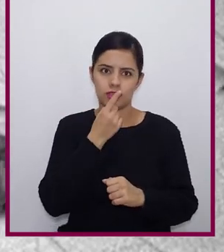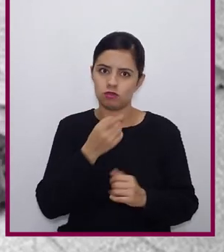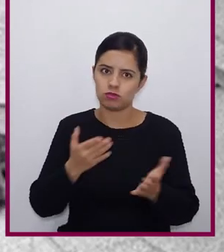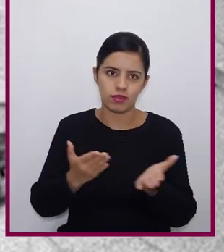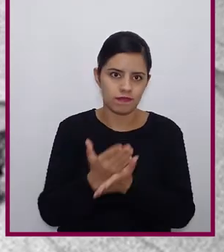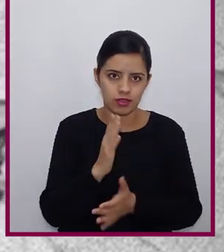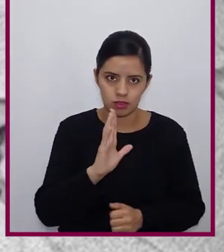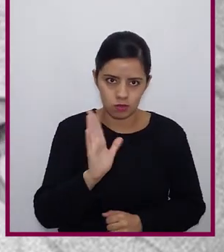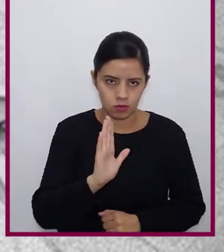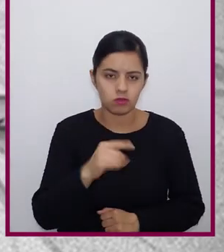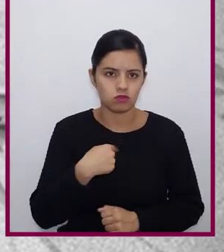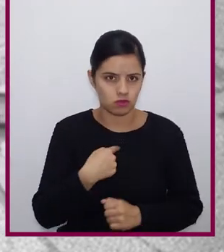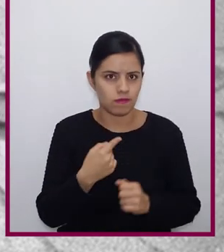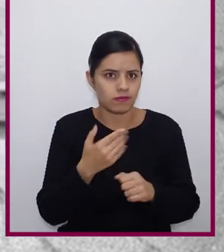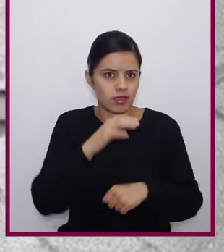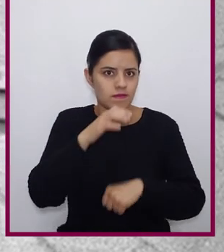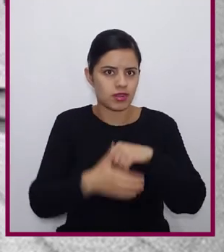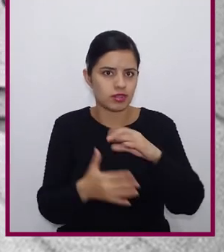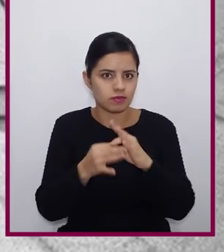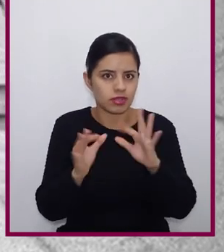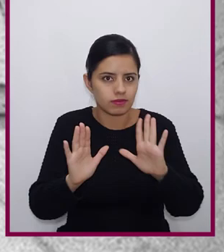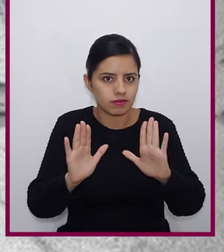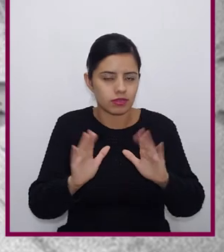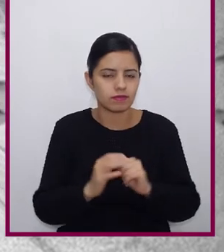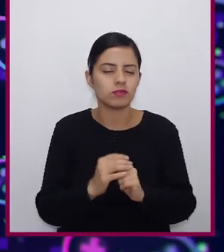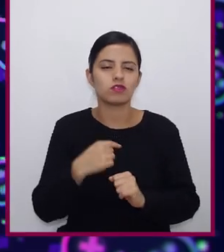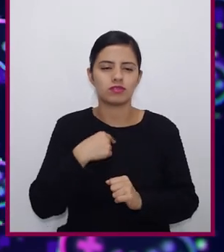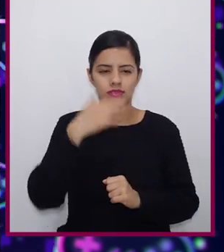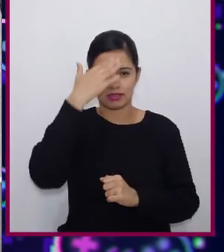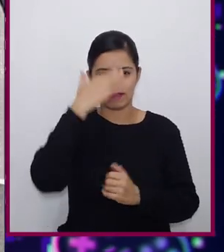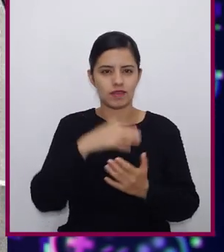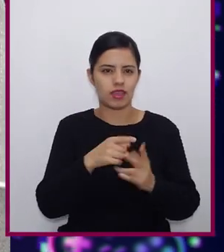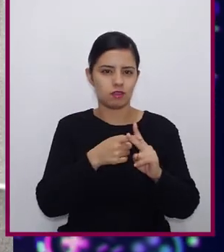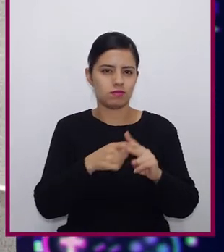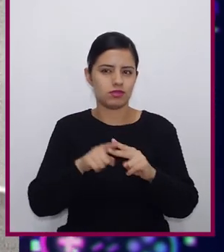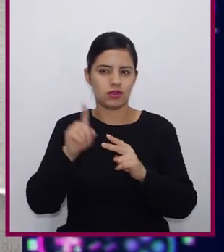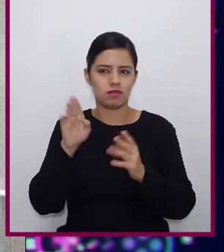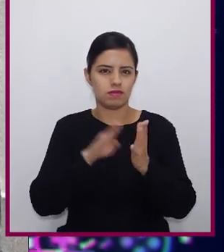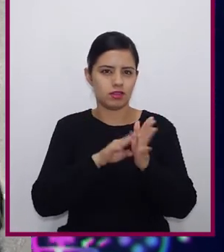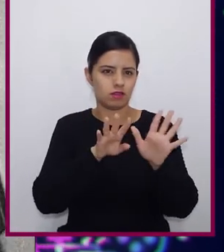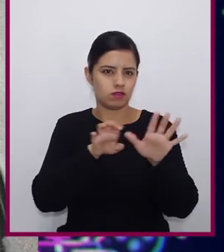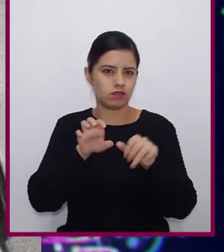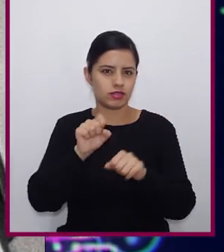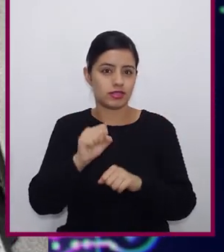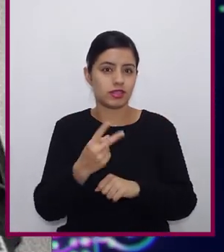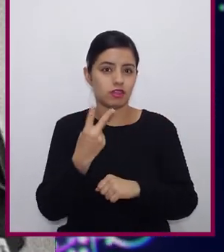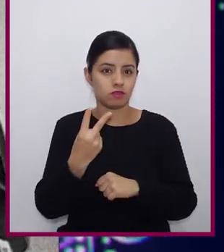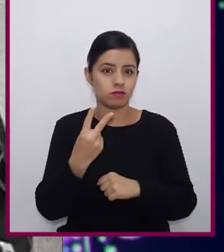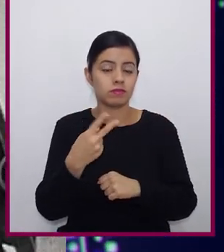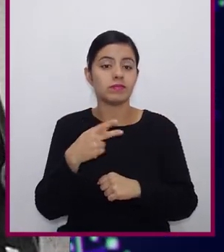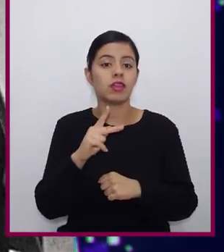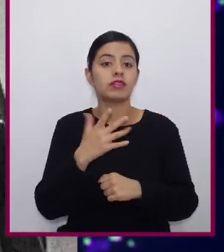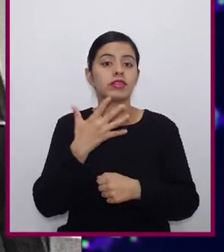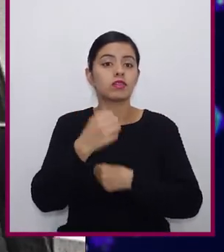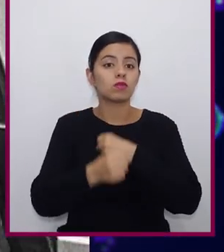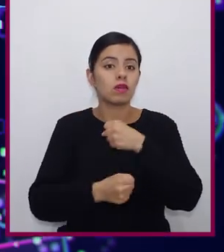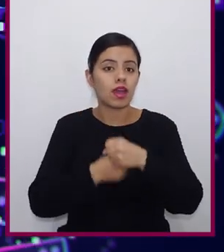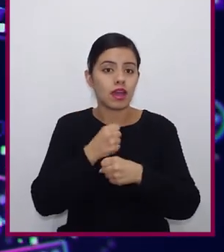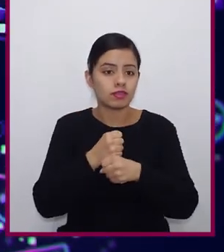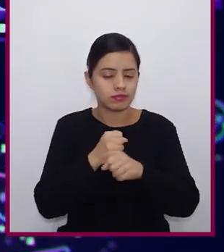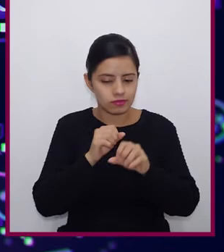Simula comenzó su desarrollo en 1962, pero fue lanzado oficialmente 5 años después